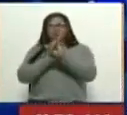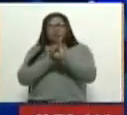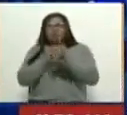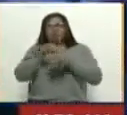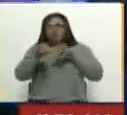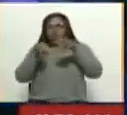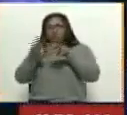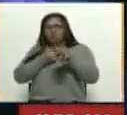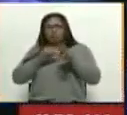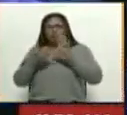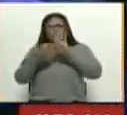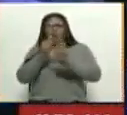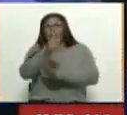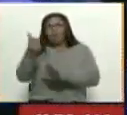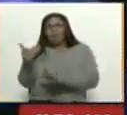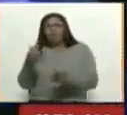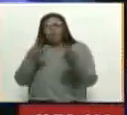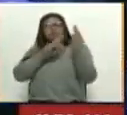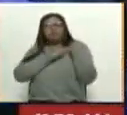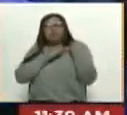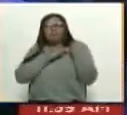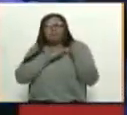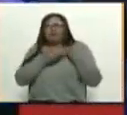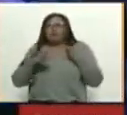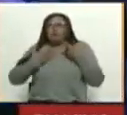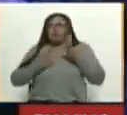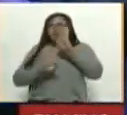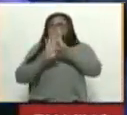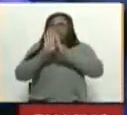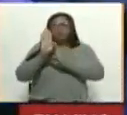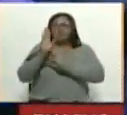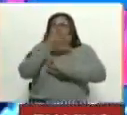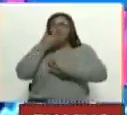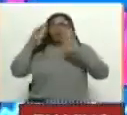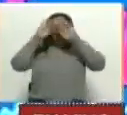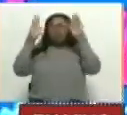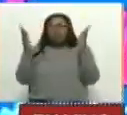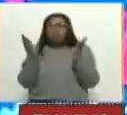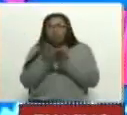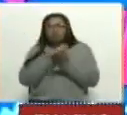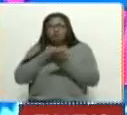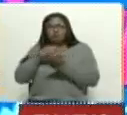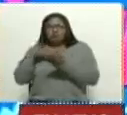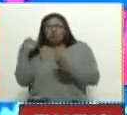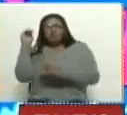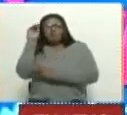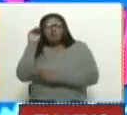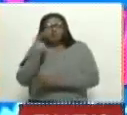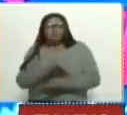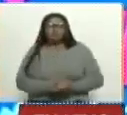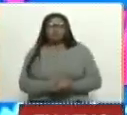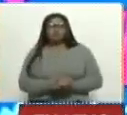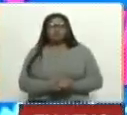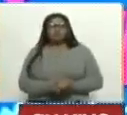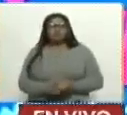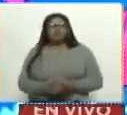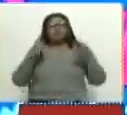el papel que nos corresponde para la construcción de ese mundo multipolar el comandante Chávez es la construcción